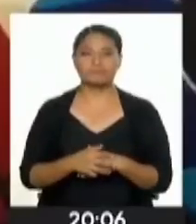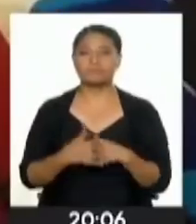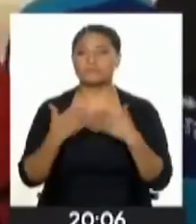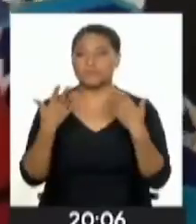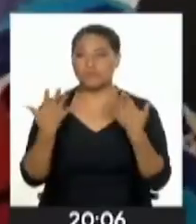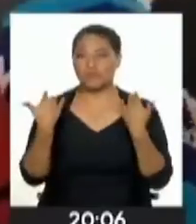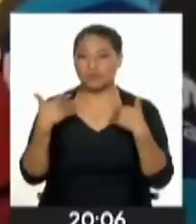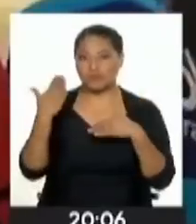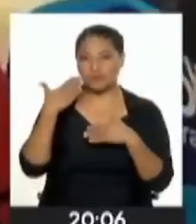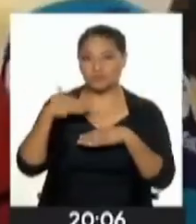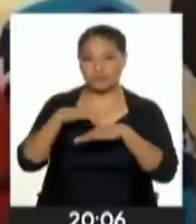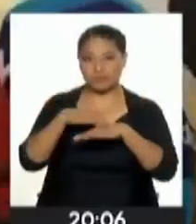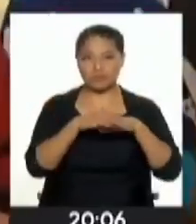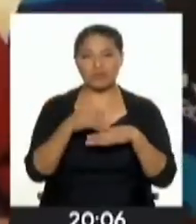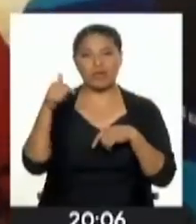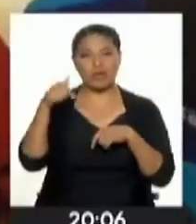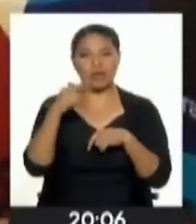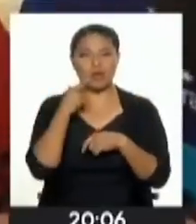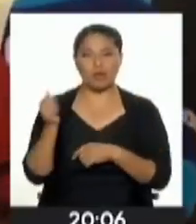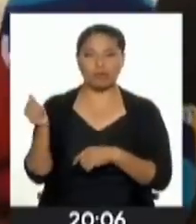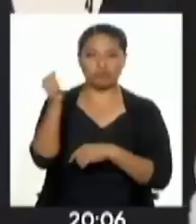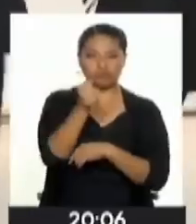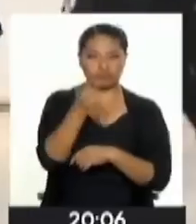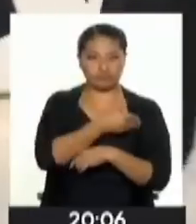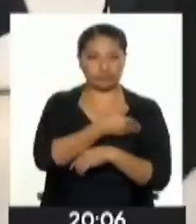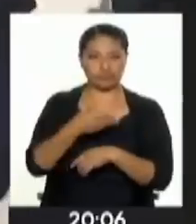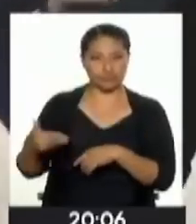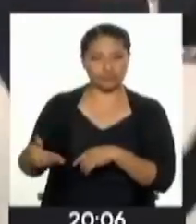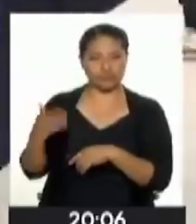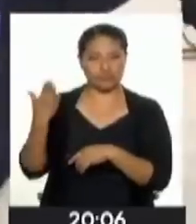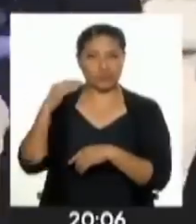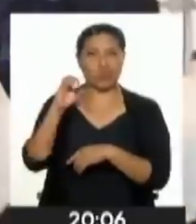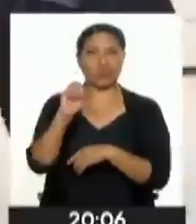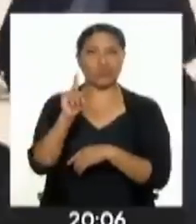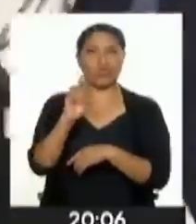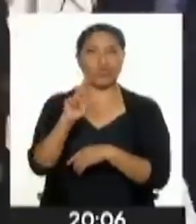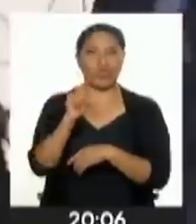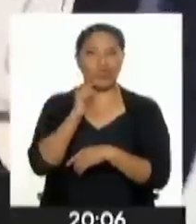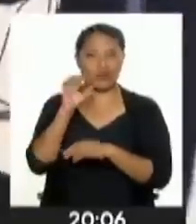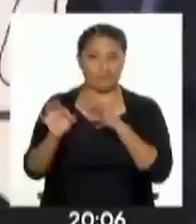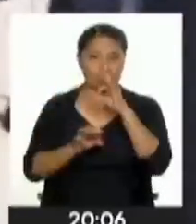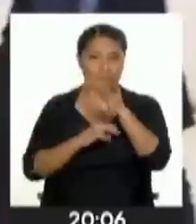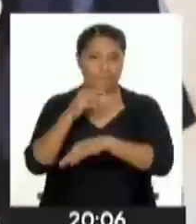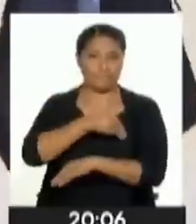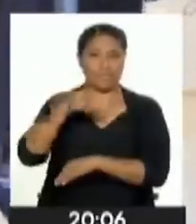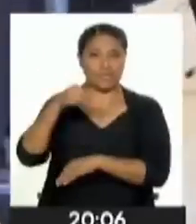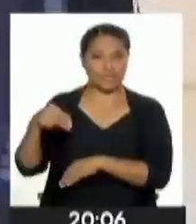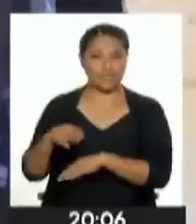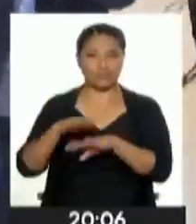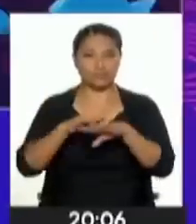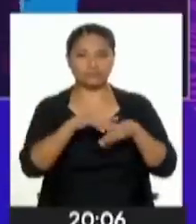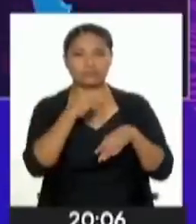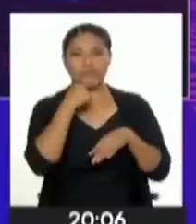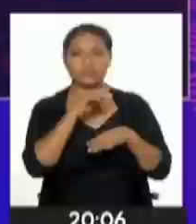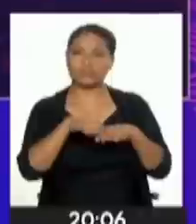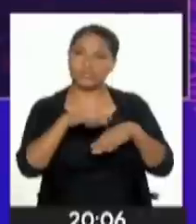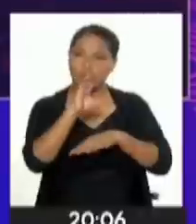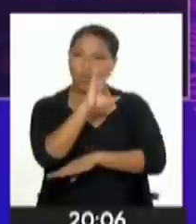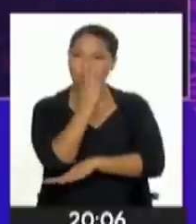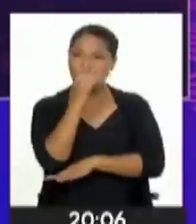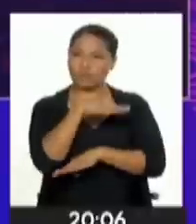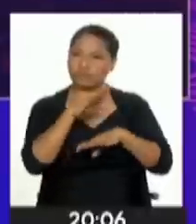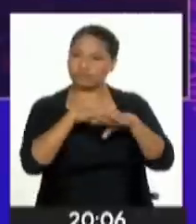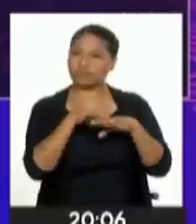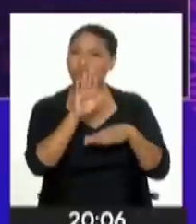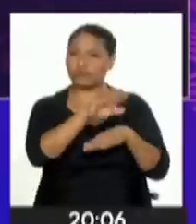como representante del Ejecutivo estuvo el jefe del gabinete, Alberto Tarola, quien exigió al presidente de Colombia, Gustavo Petro, no